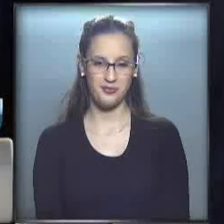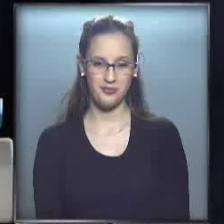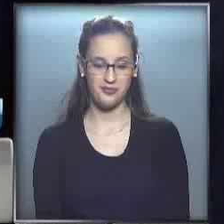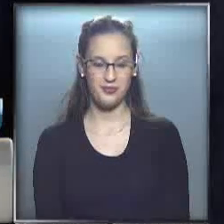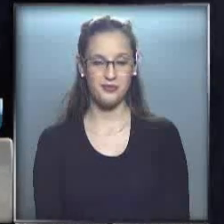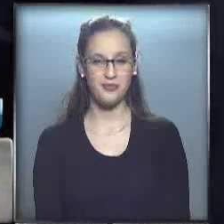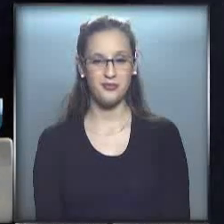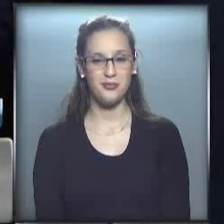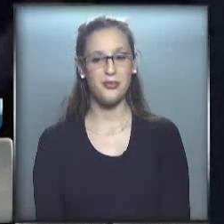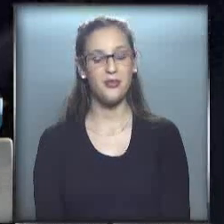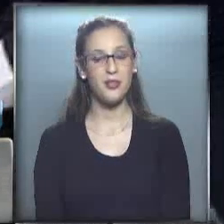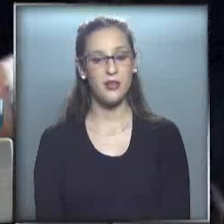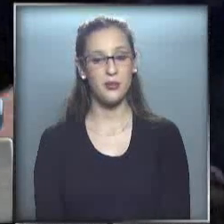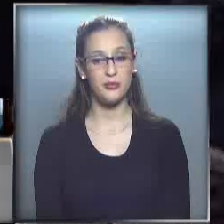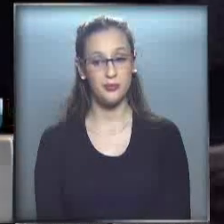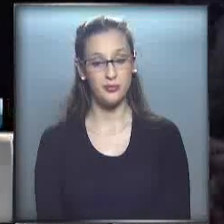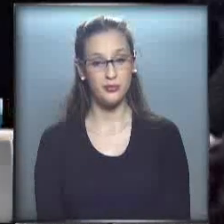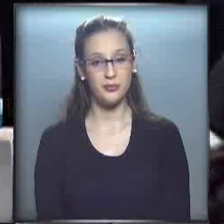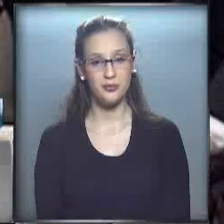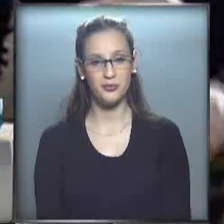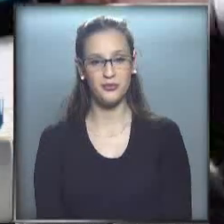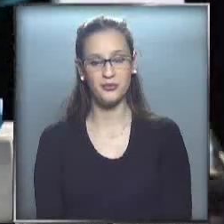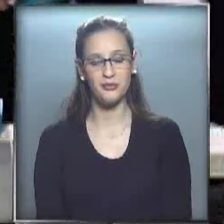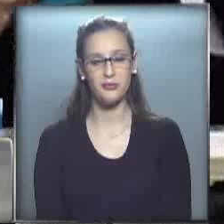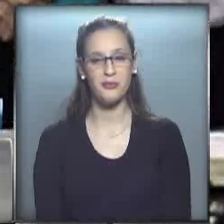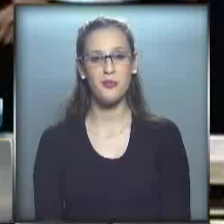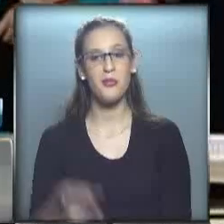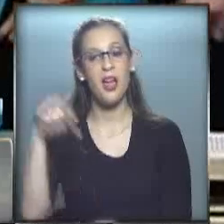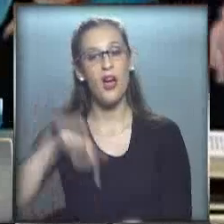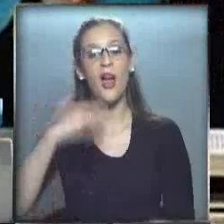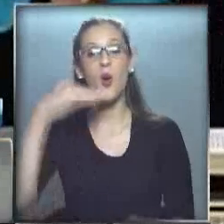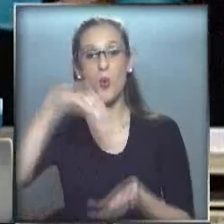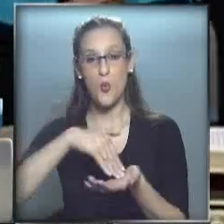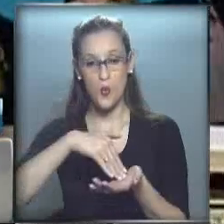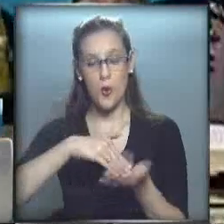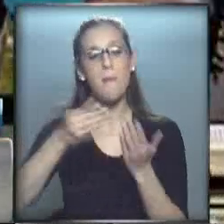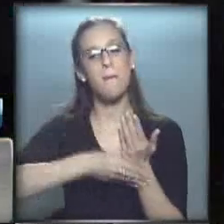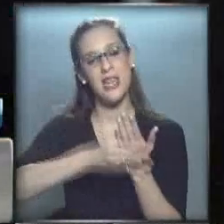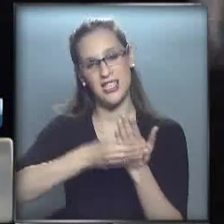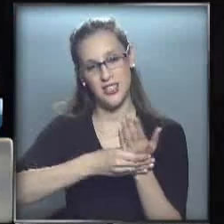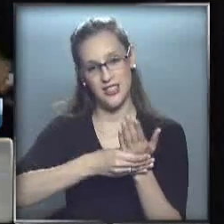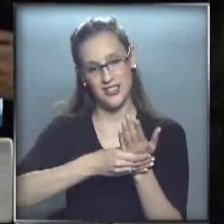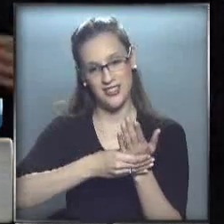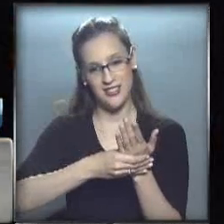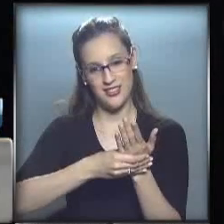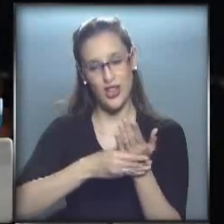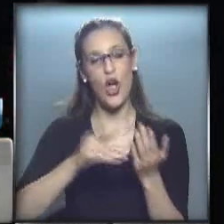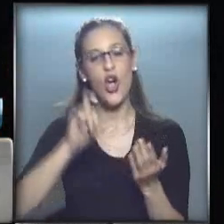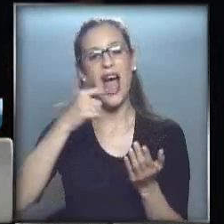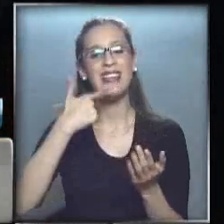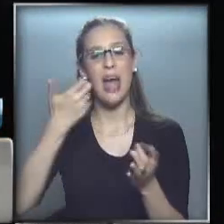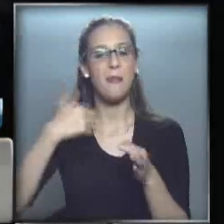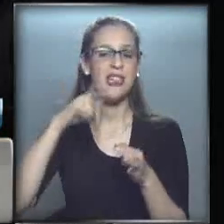Procedemos ahora a la jura del señor Ministro de Agricultura, Ganadería y Pesca, el ingeniero Carlos Horacio